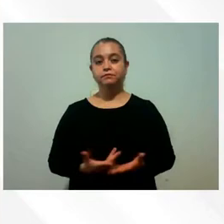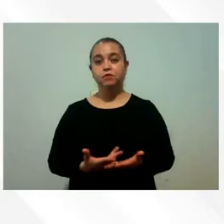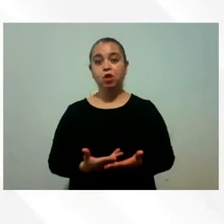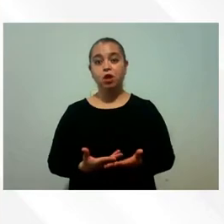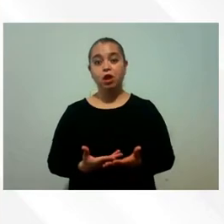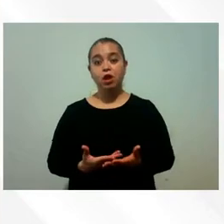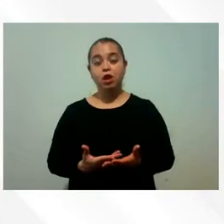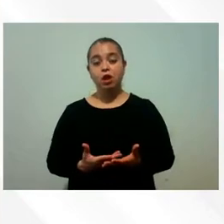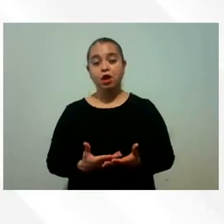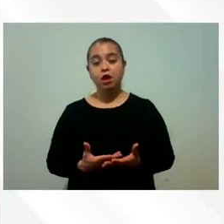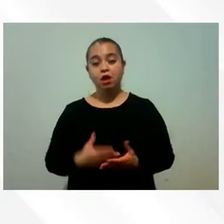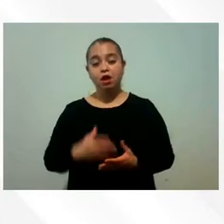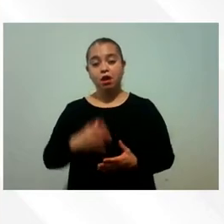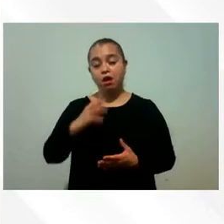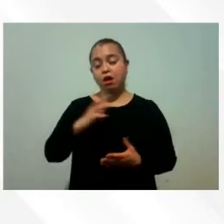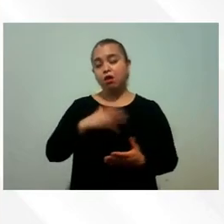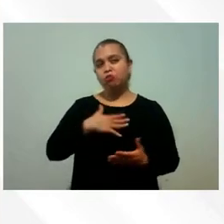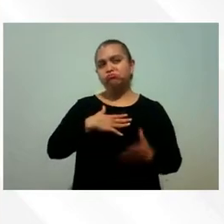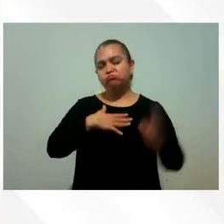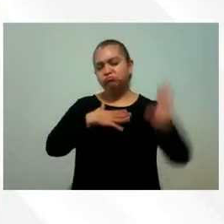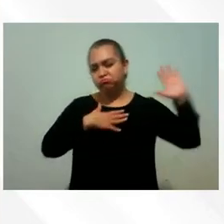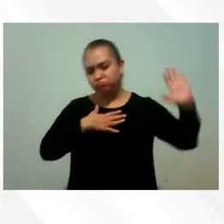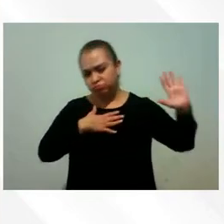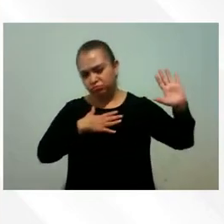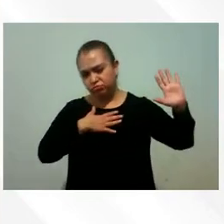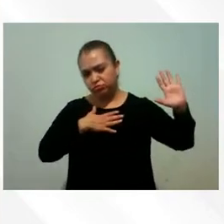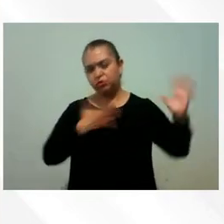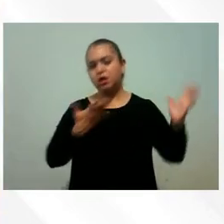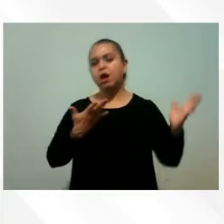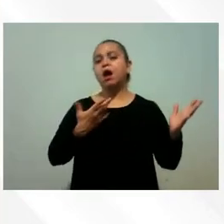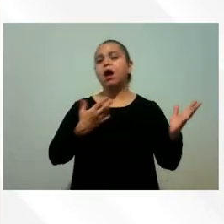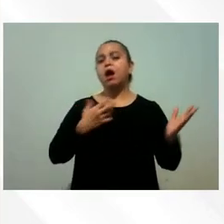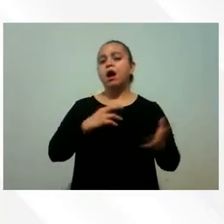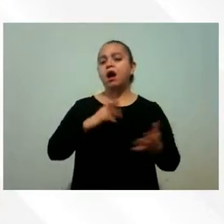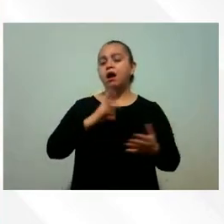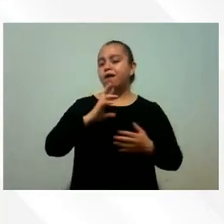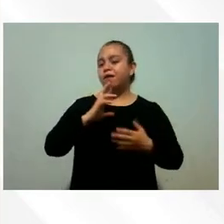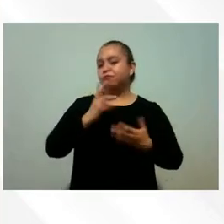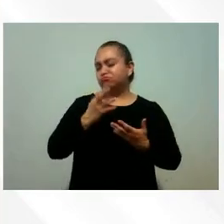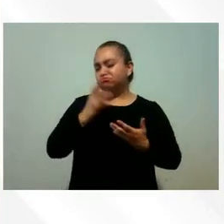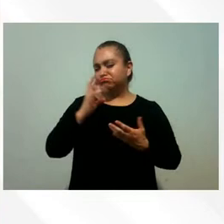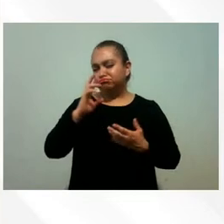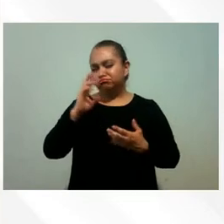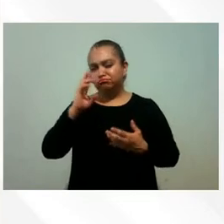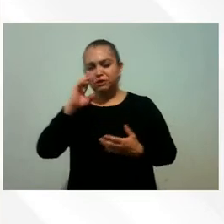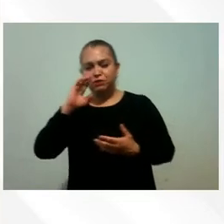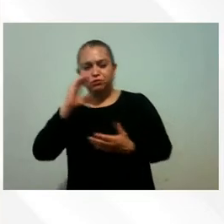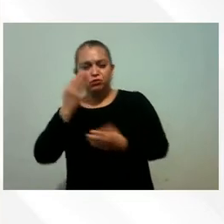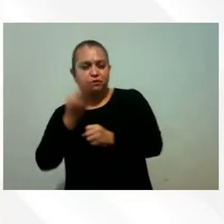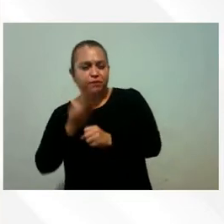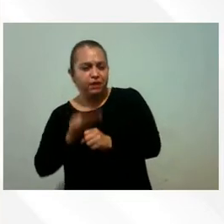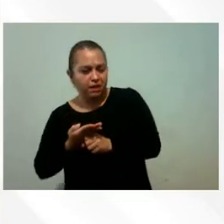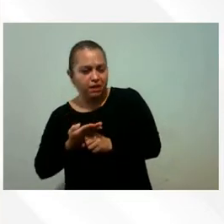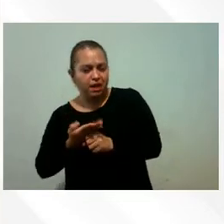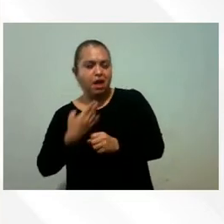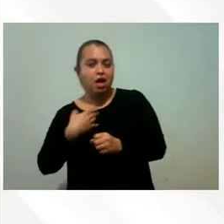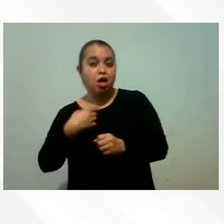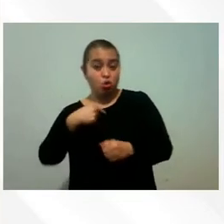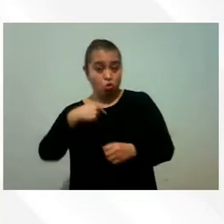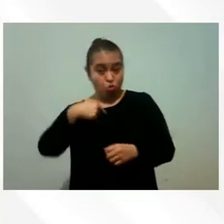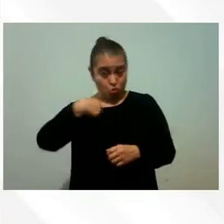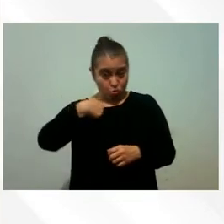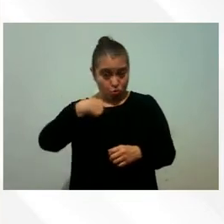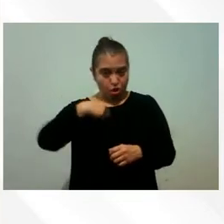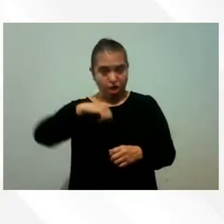Compromiso y corresponsabilidad, ¿no? Esta reciprocidad que sale de mí y que también viene de los demás, para poder poner al